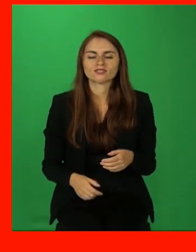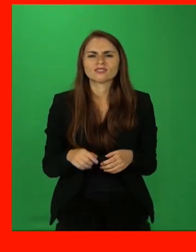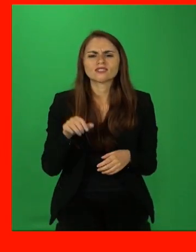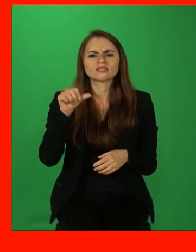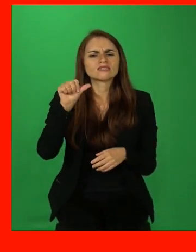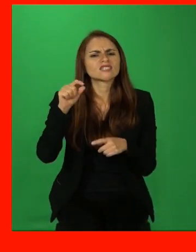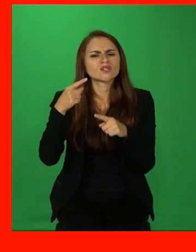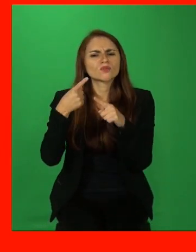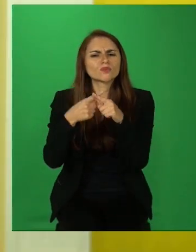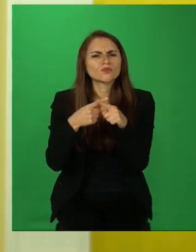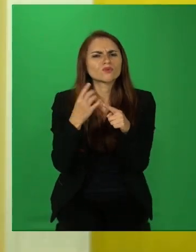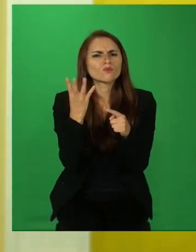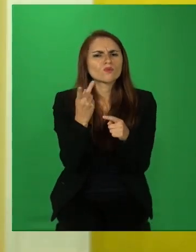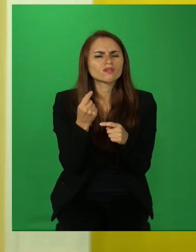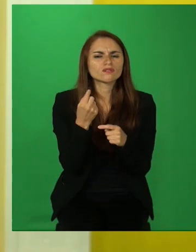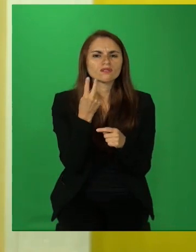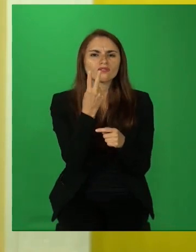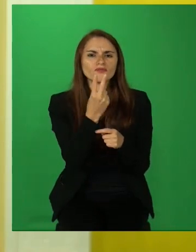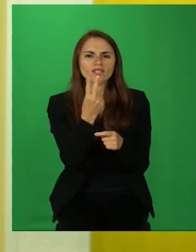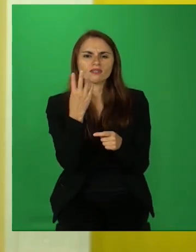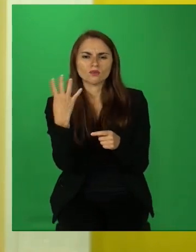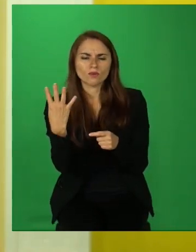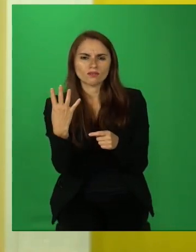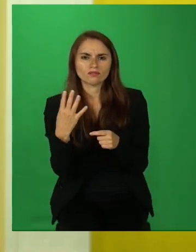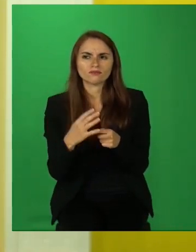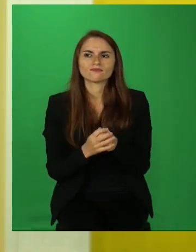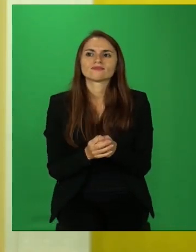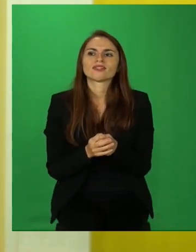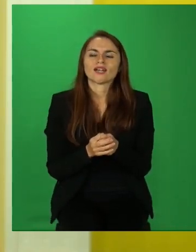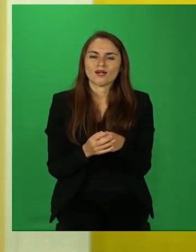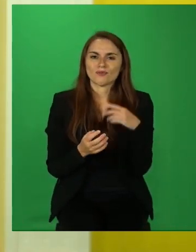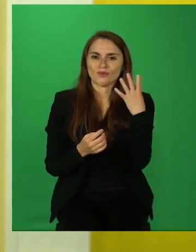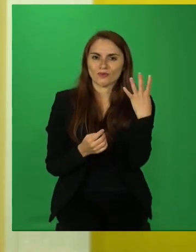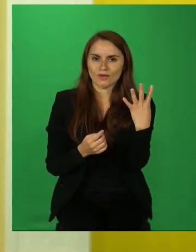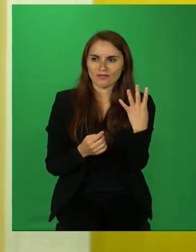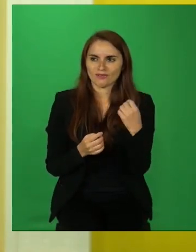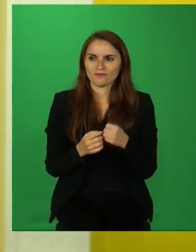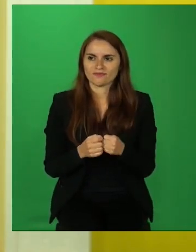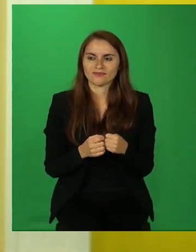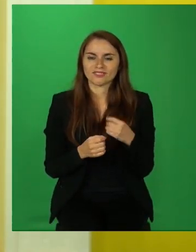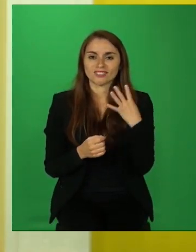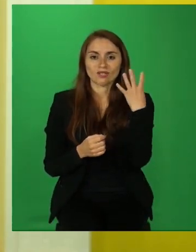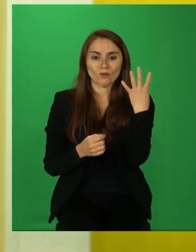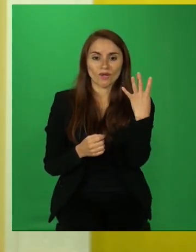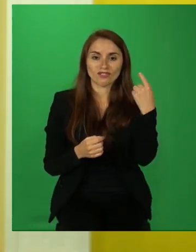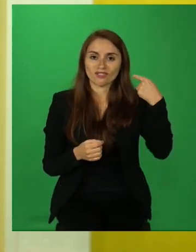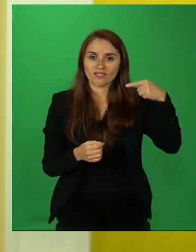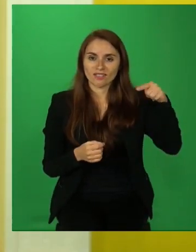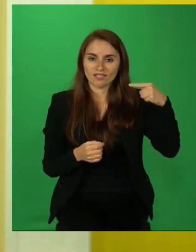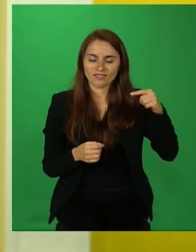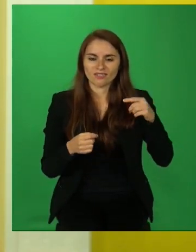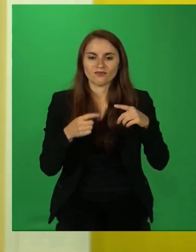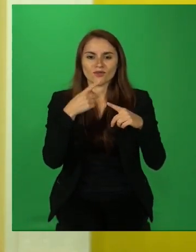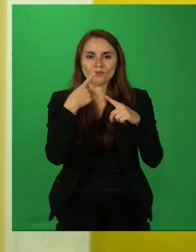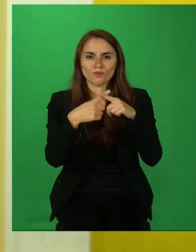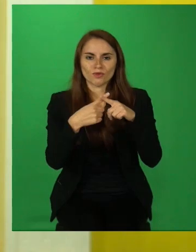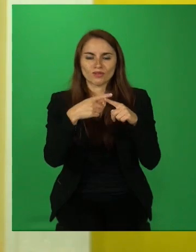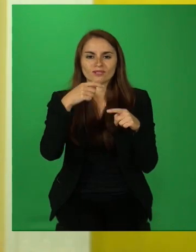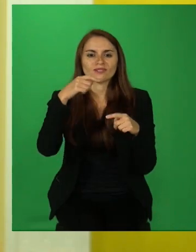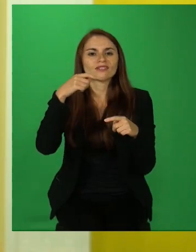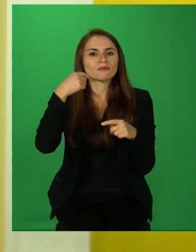por cuánto nos va a dar 24 muy bien nos va a dar x 4 por lo tanto el factor que falta es 4